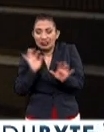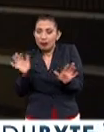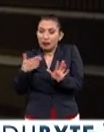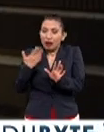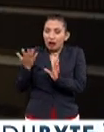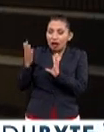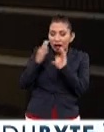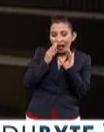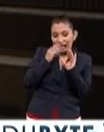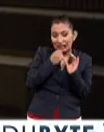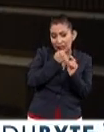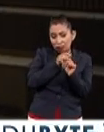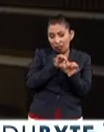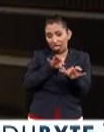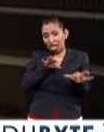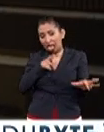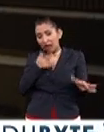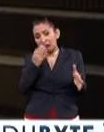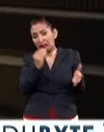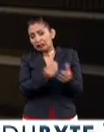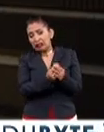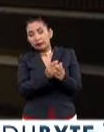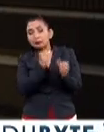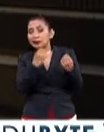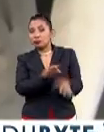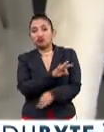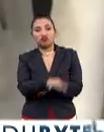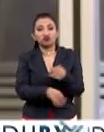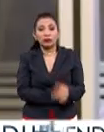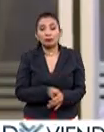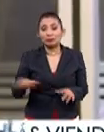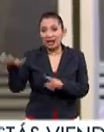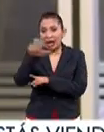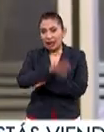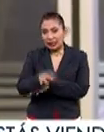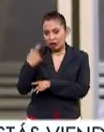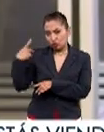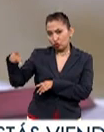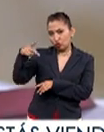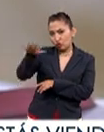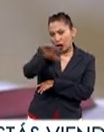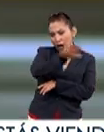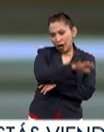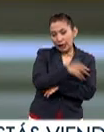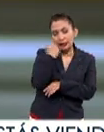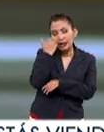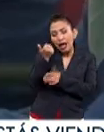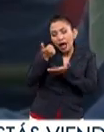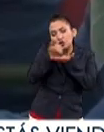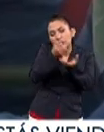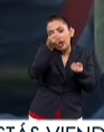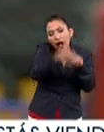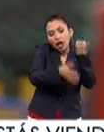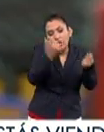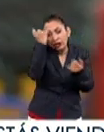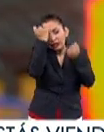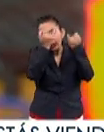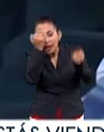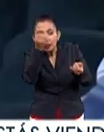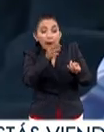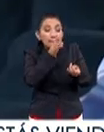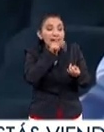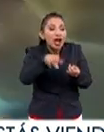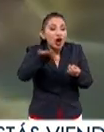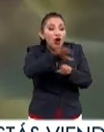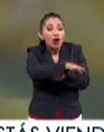la formación real de los chicos, perdemos todos. En el área de su competencia, buscan contribuir con planteamientos que